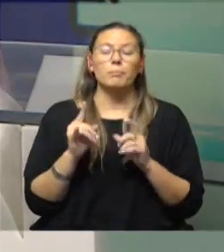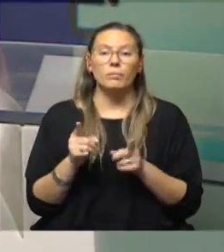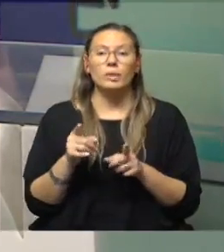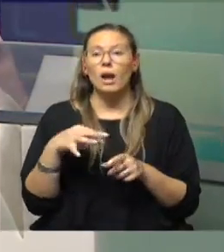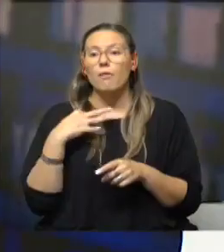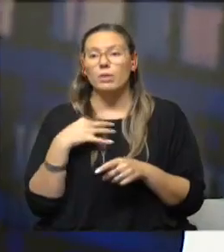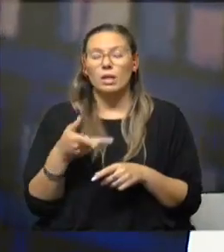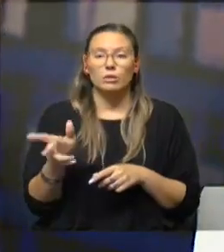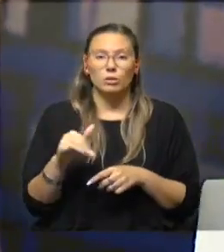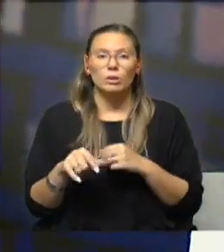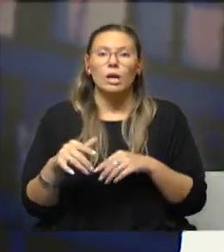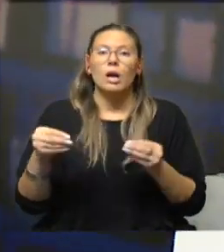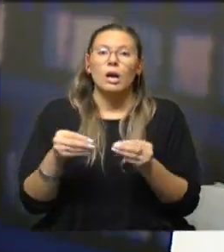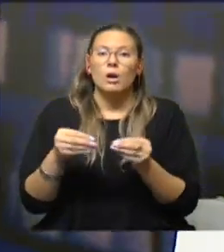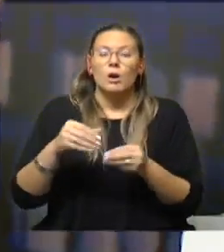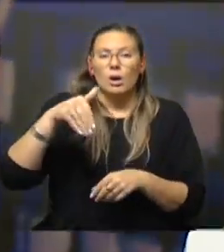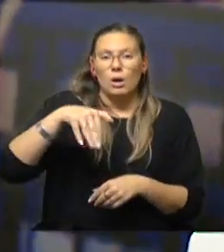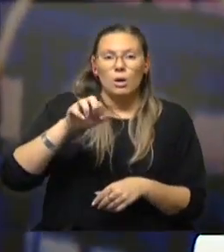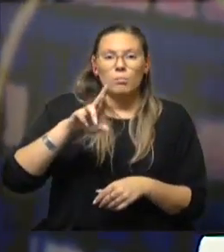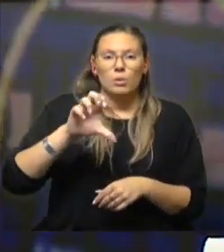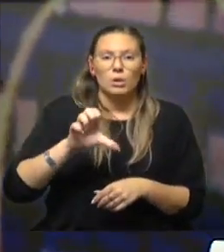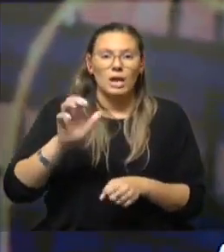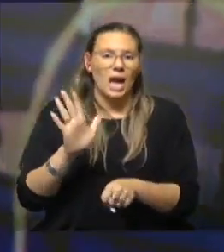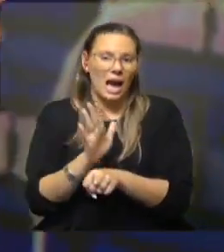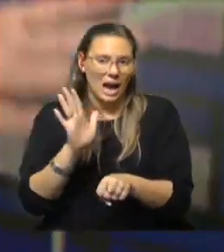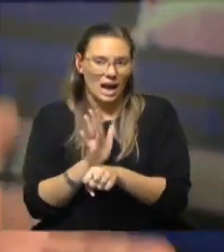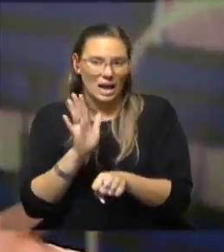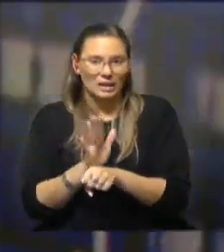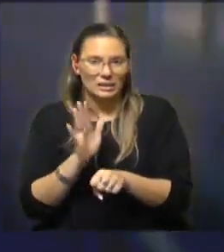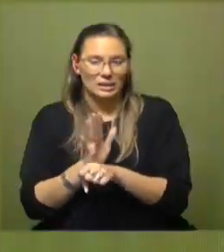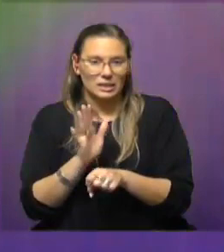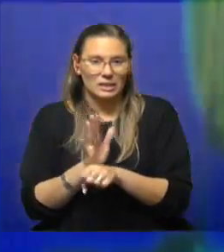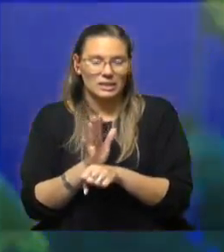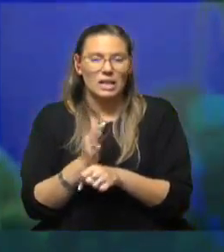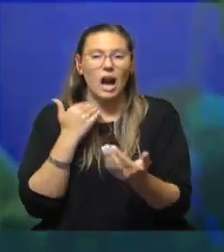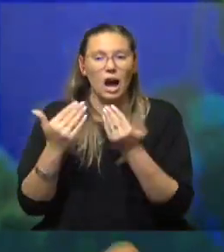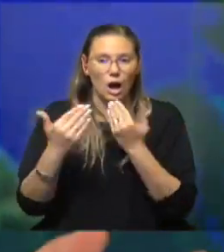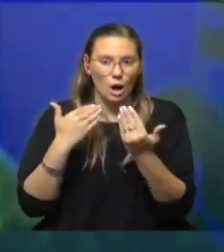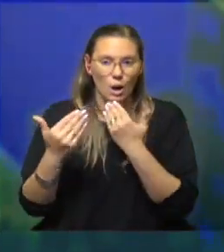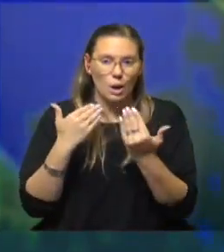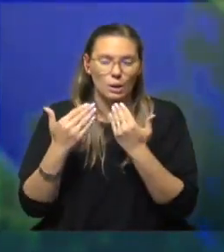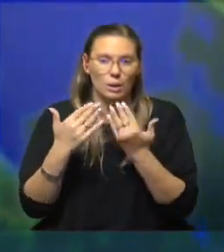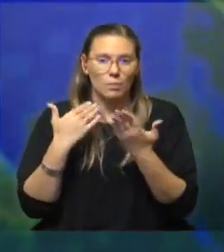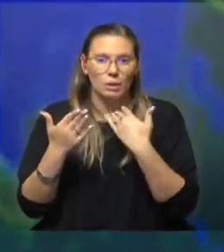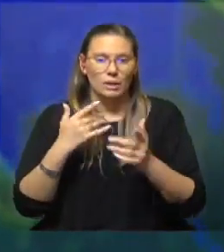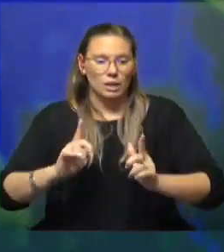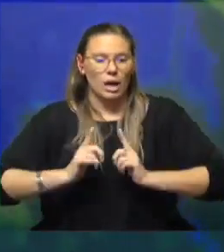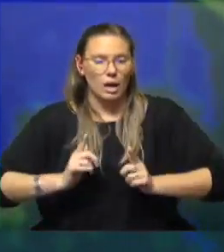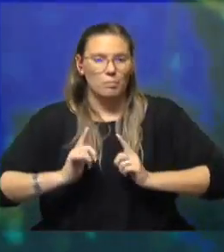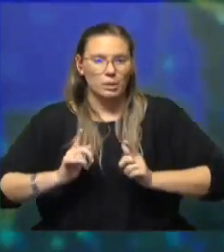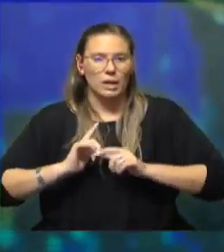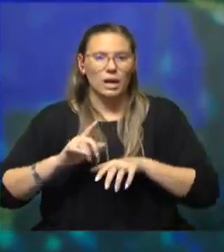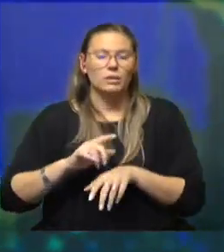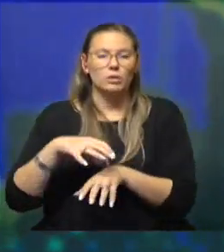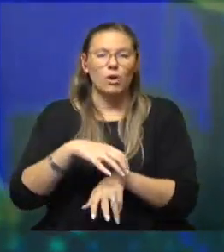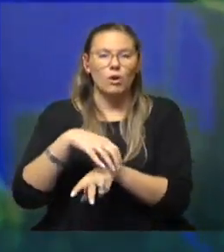vida cotidiana. En el móvil va a estar More con una gran actriz. Bueno, en todo este tiempo que se estuvo hablando muchísimo de Esperando la Carroza, va a estar hablando con